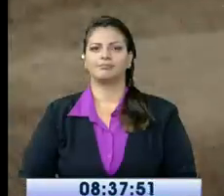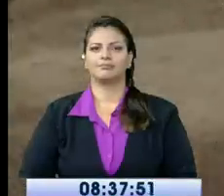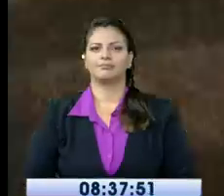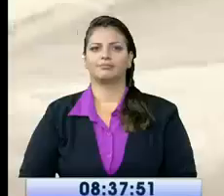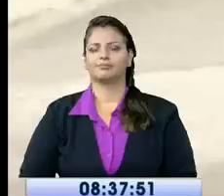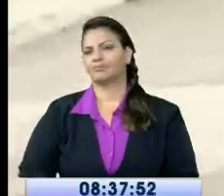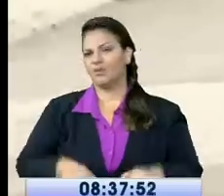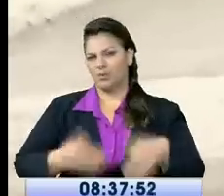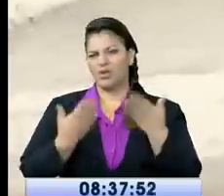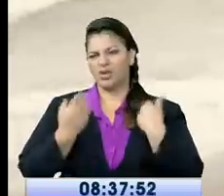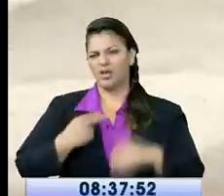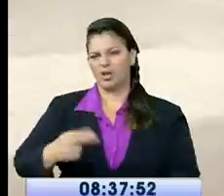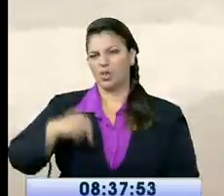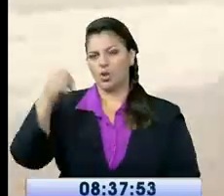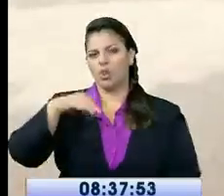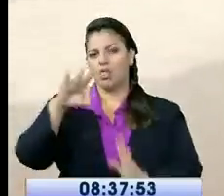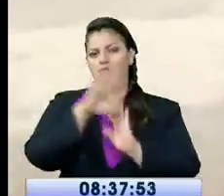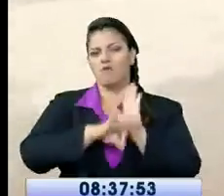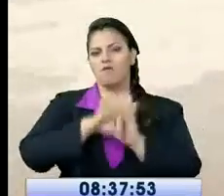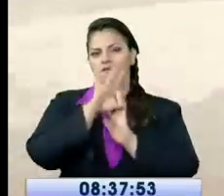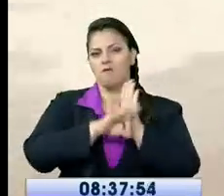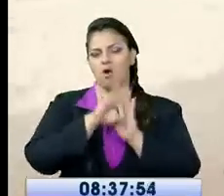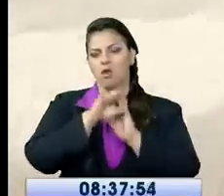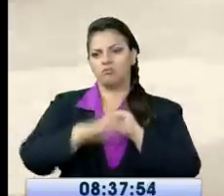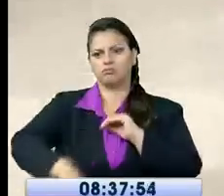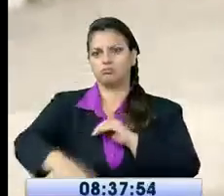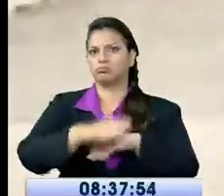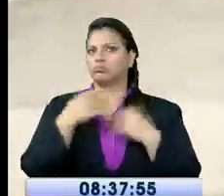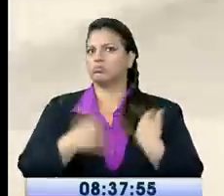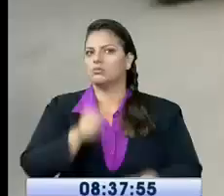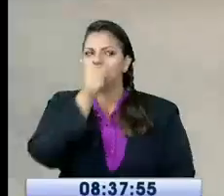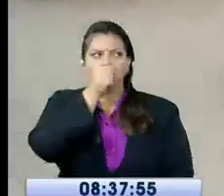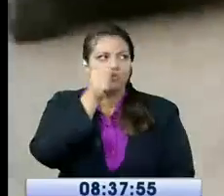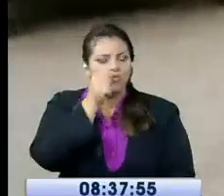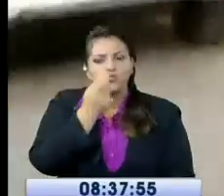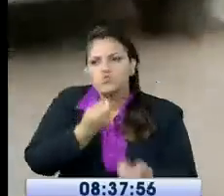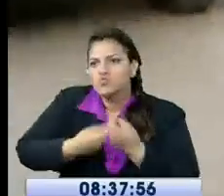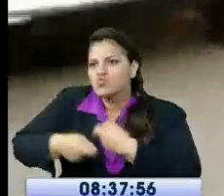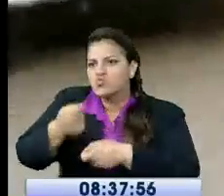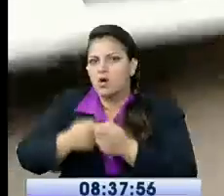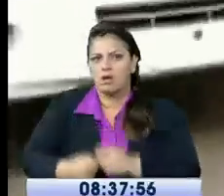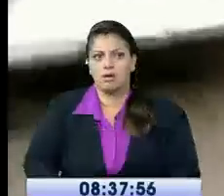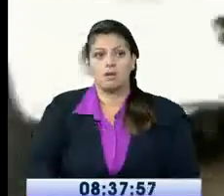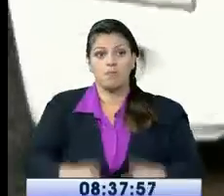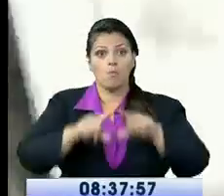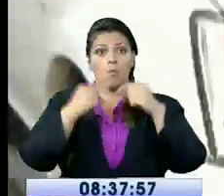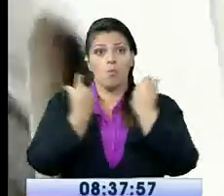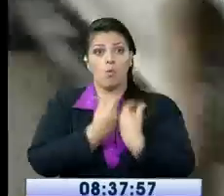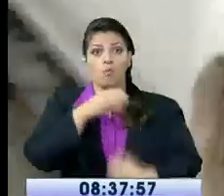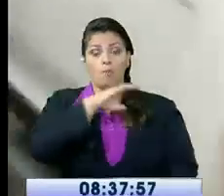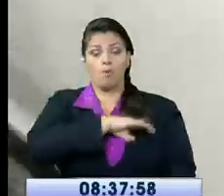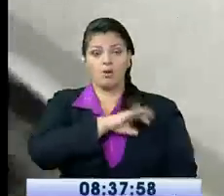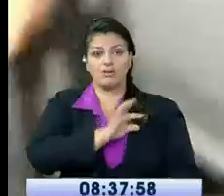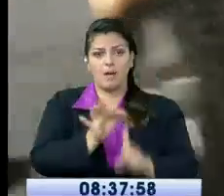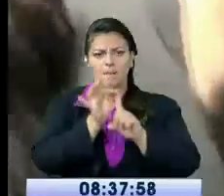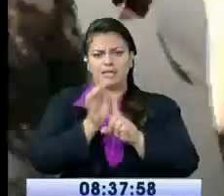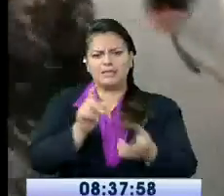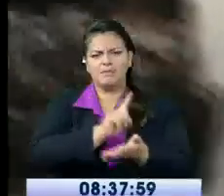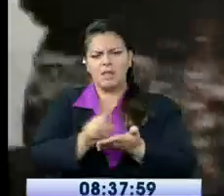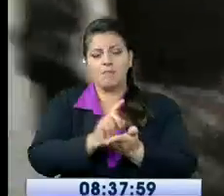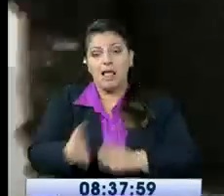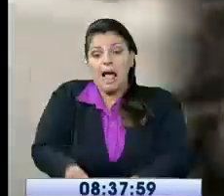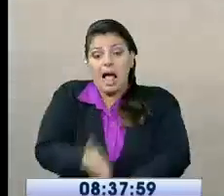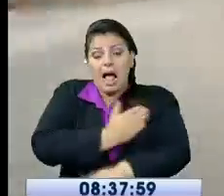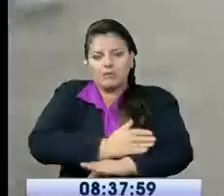Estaba a punto de convertirse en la nueva bahía de la droga y realizaron investigaciones durante algunas semanas